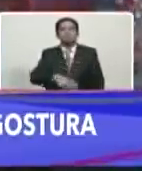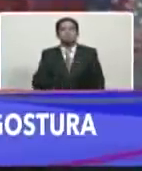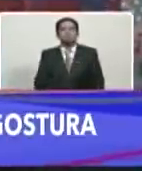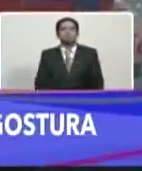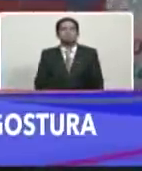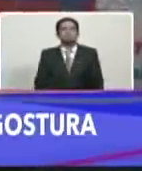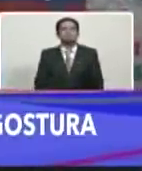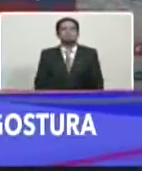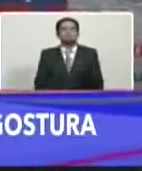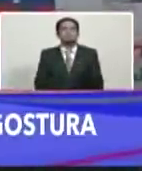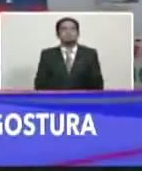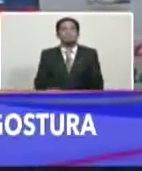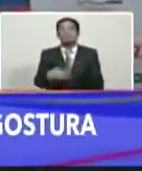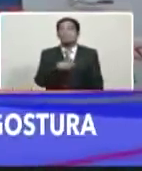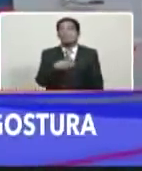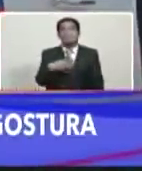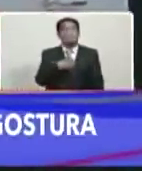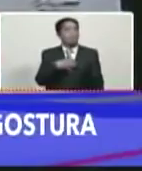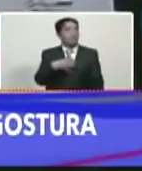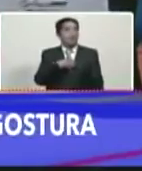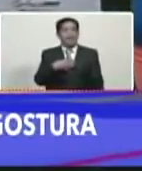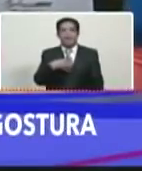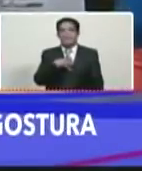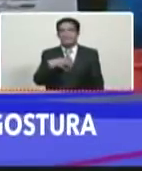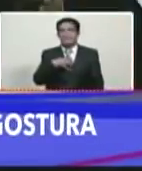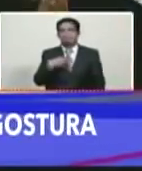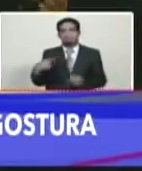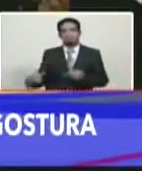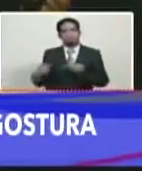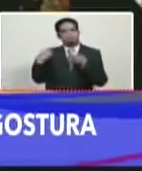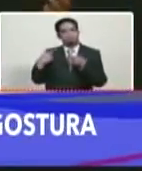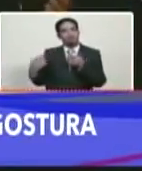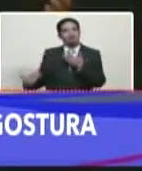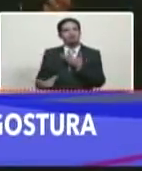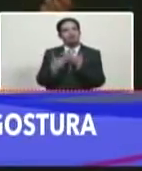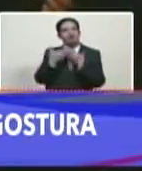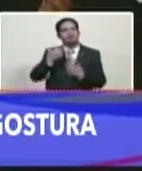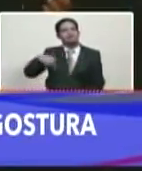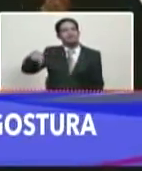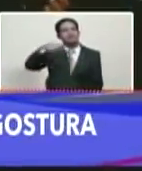No han podido ni podrán con nosotros.